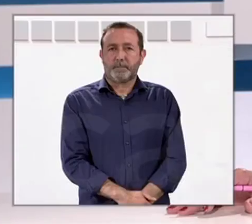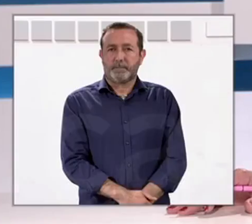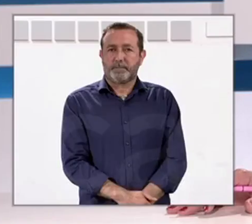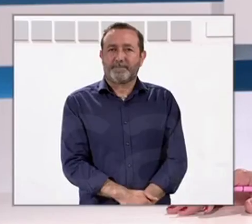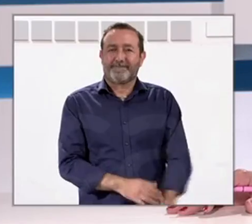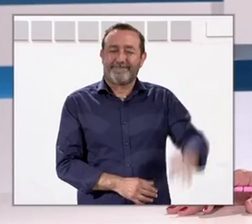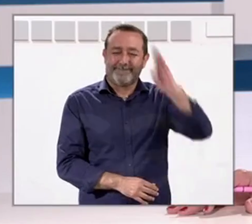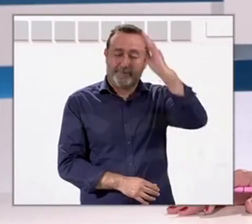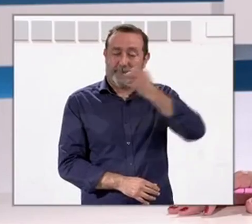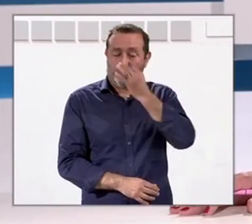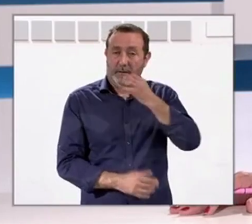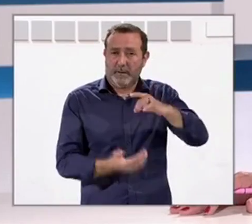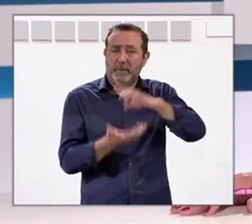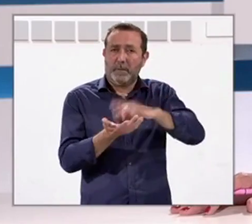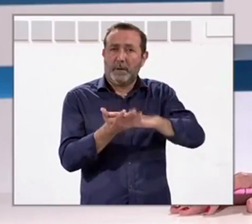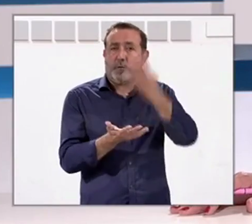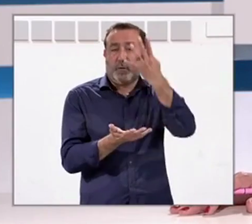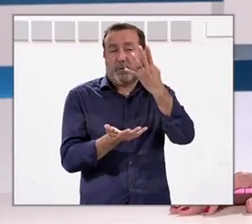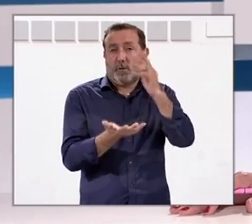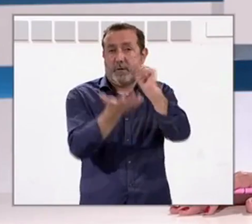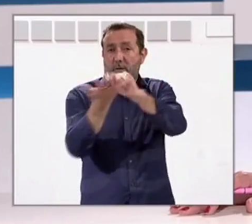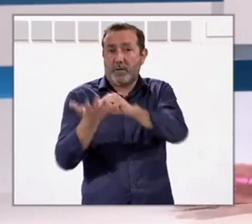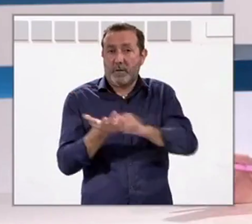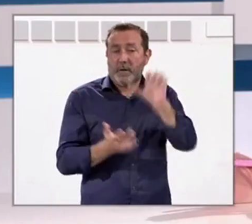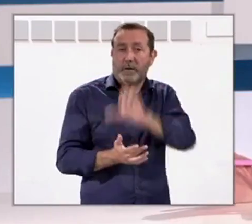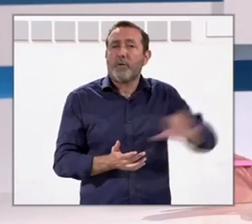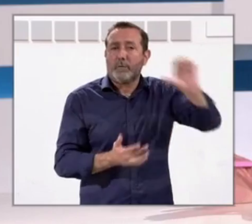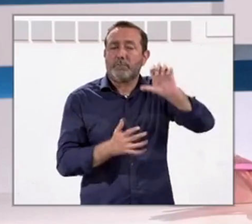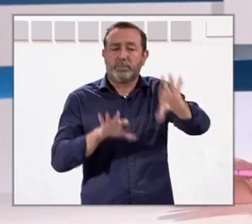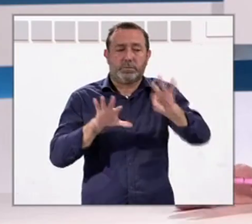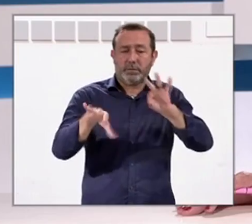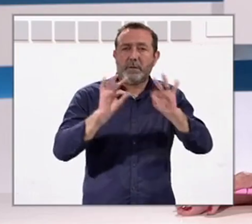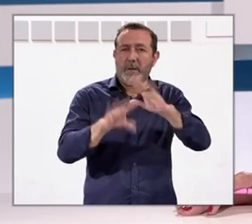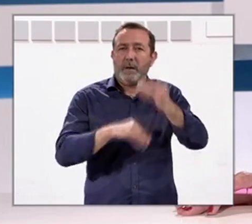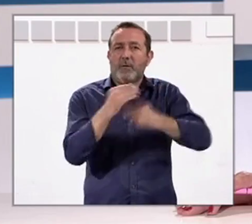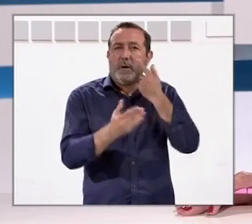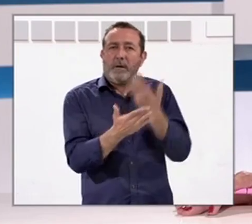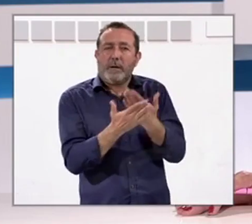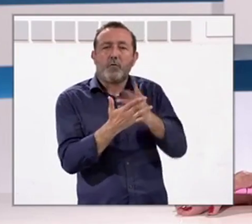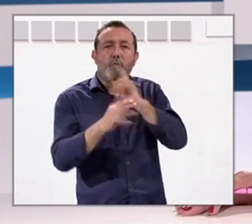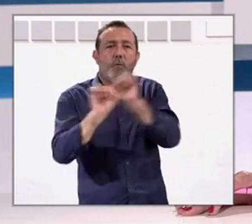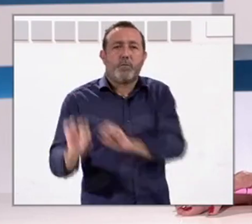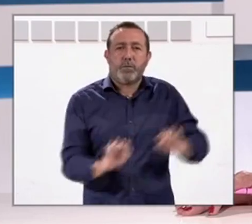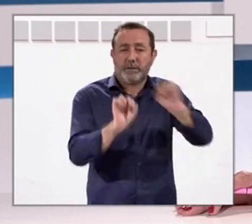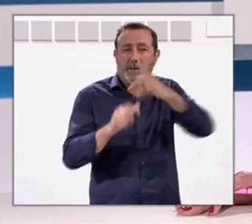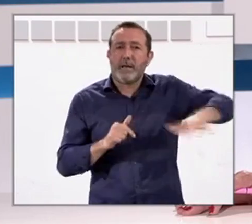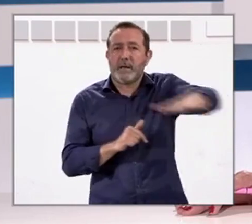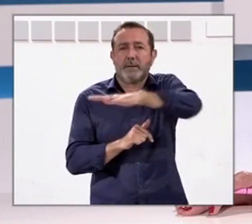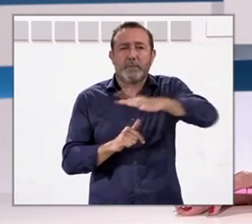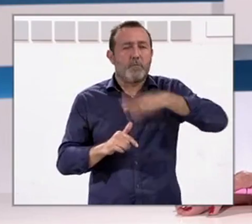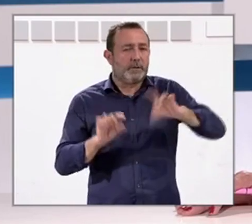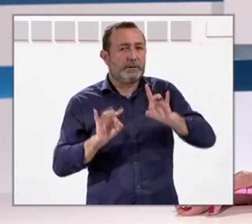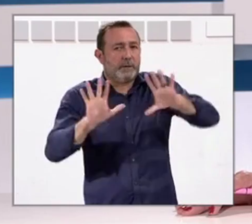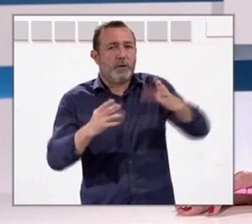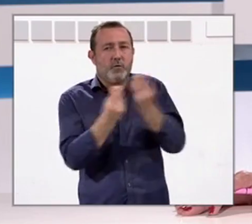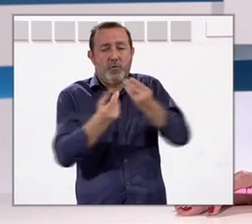¿Qué tal? Buenas tardes. Málaga es una de las 4 ciudades europeas elegidas para realizar una demostración de protección de espacios vulnerables